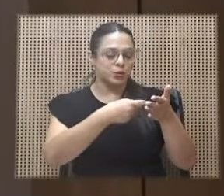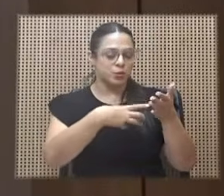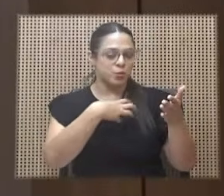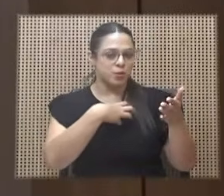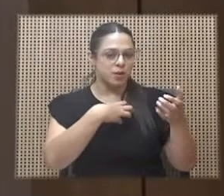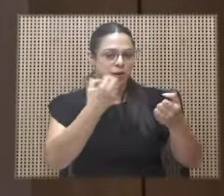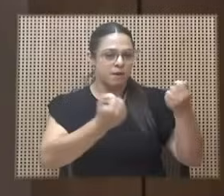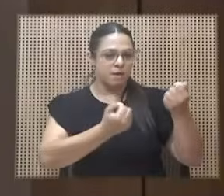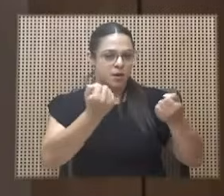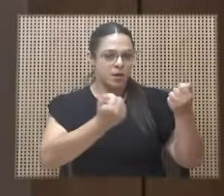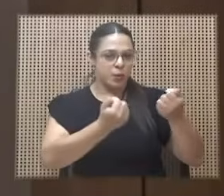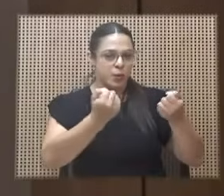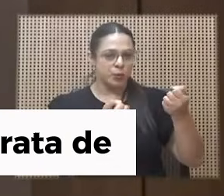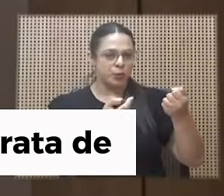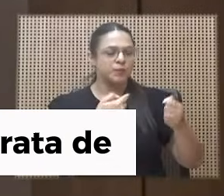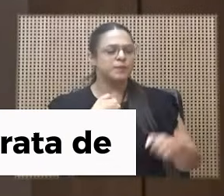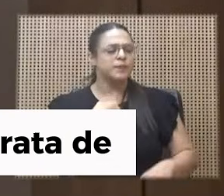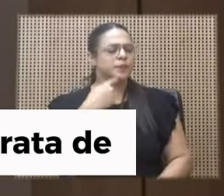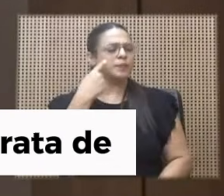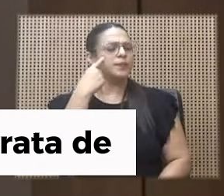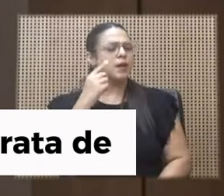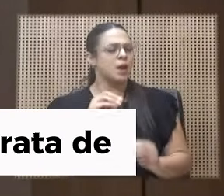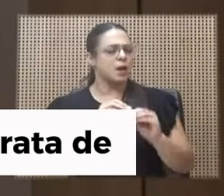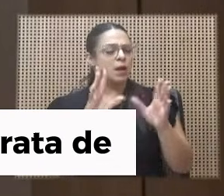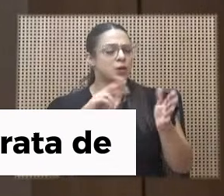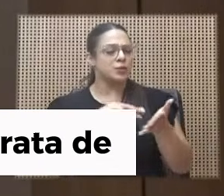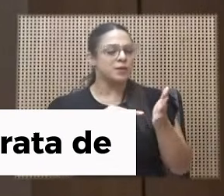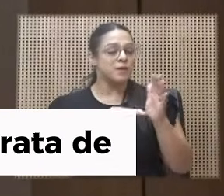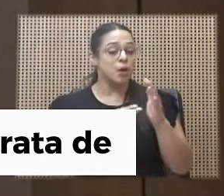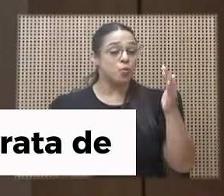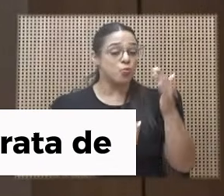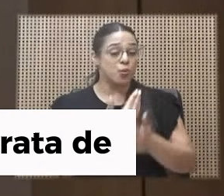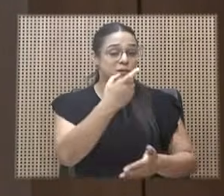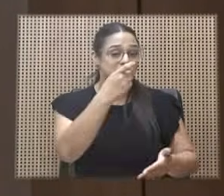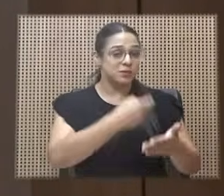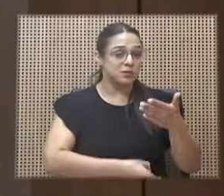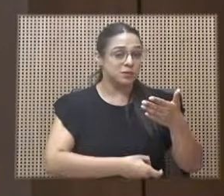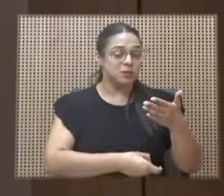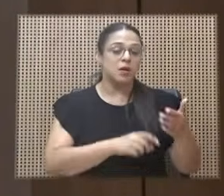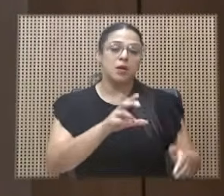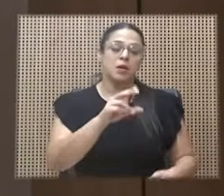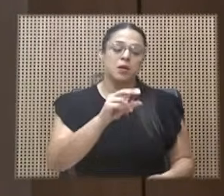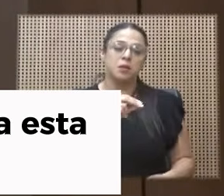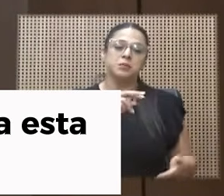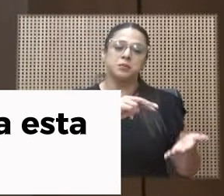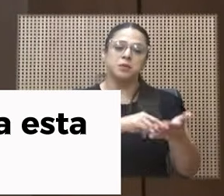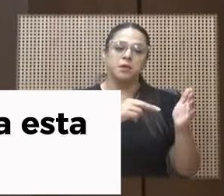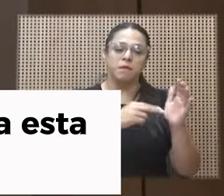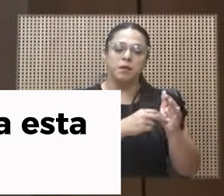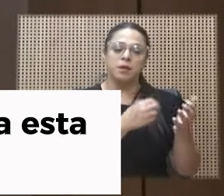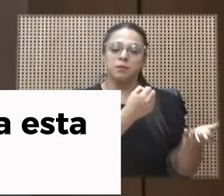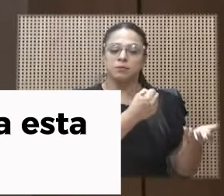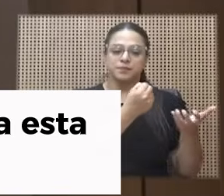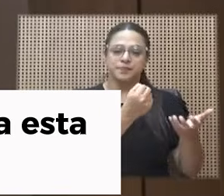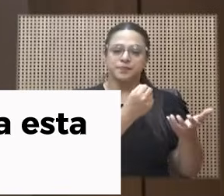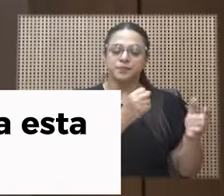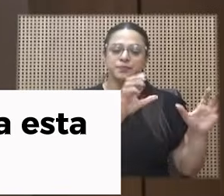claro, no se trata de crear un nuevo tributo, sino que se trata de trasladar el que financiaba el